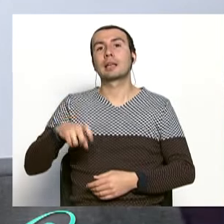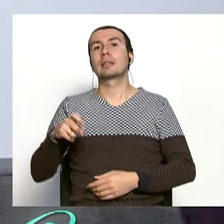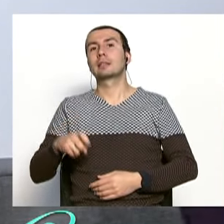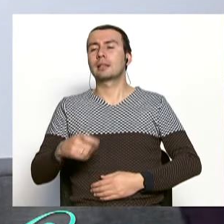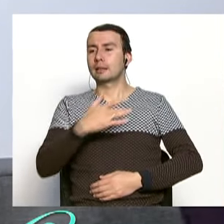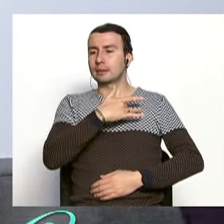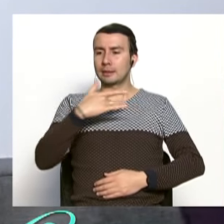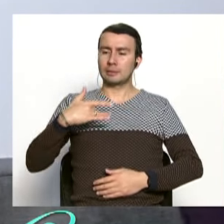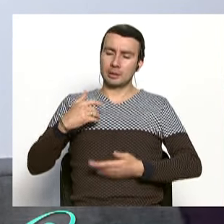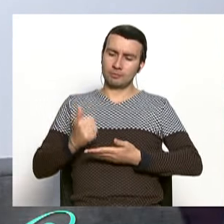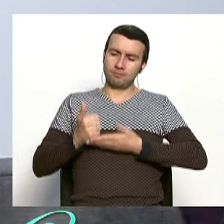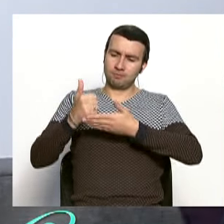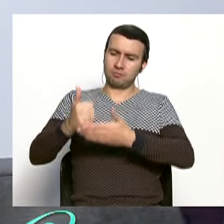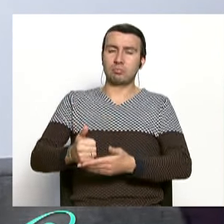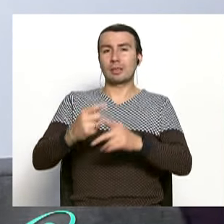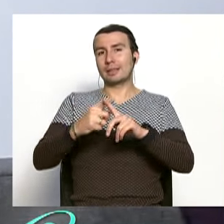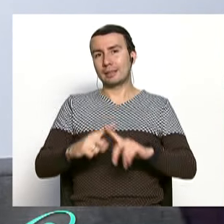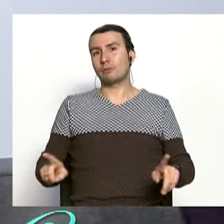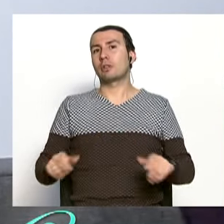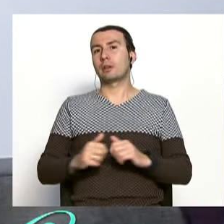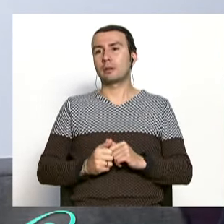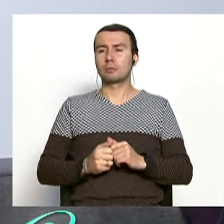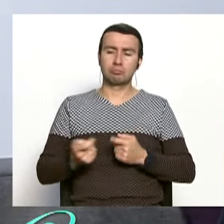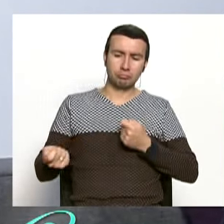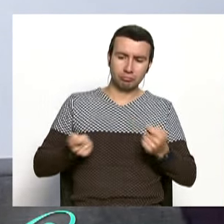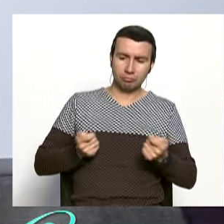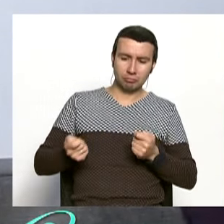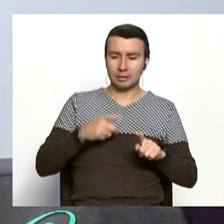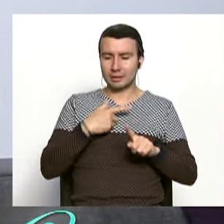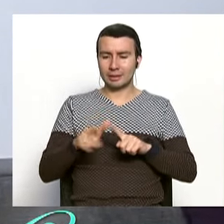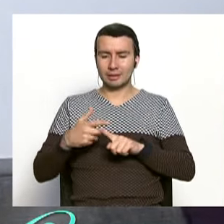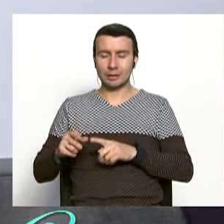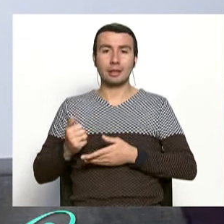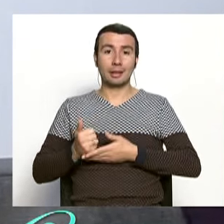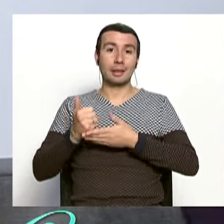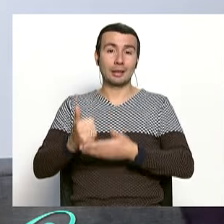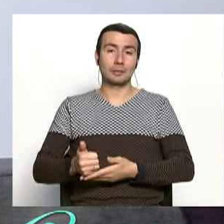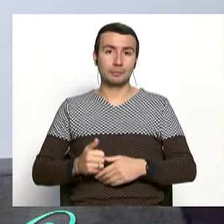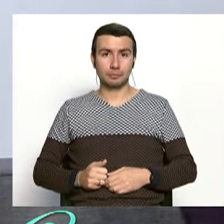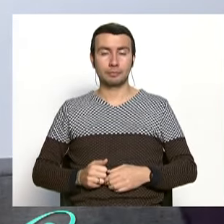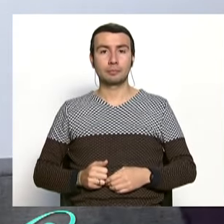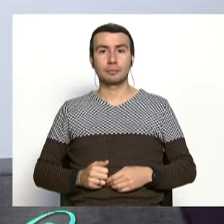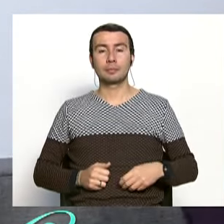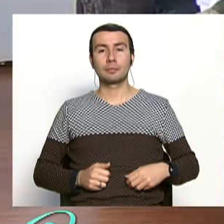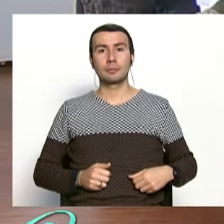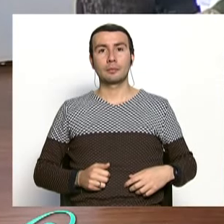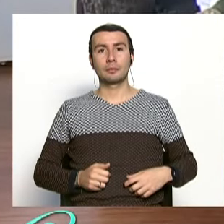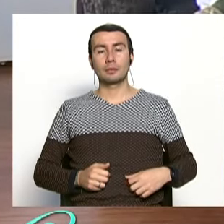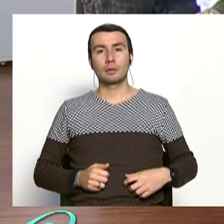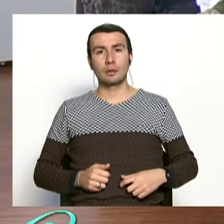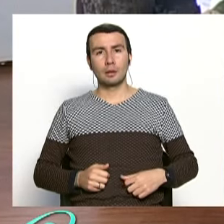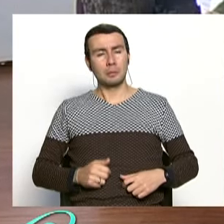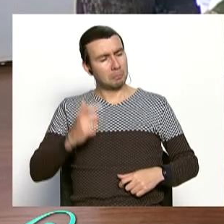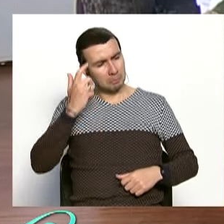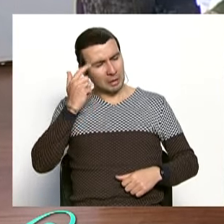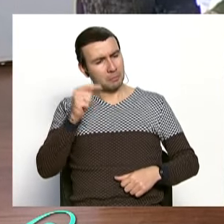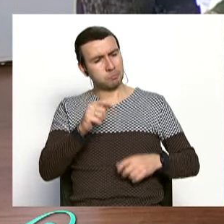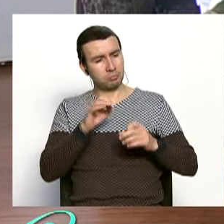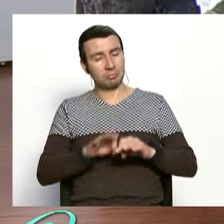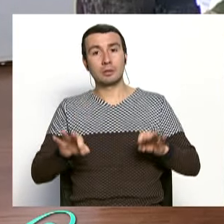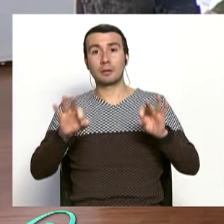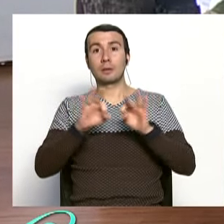eh médico diferente opciones distintas de diagnóstico y tratamientos adicionales Me parece muy interesante